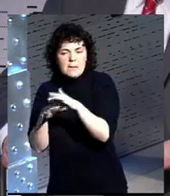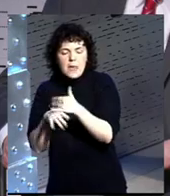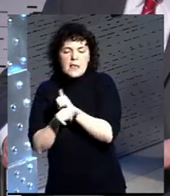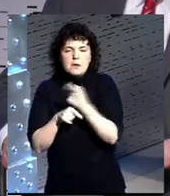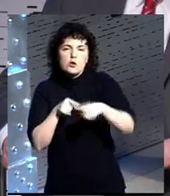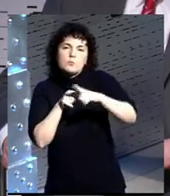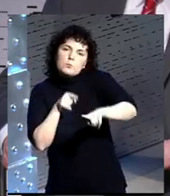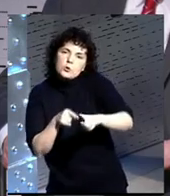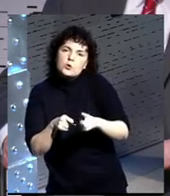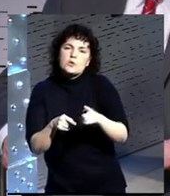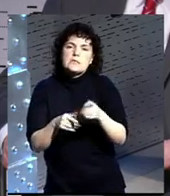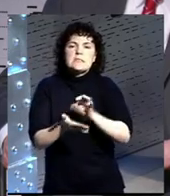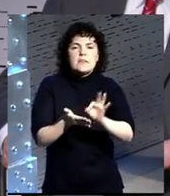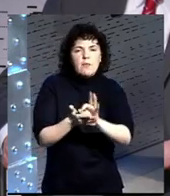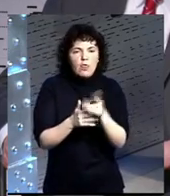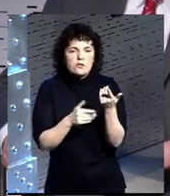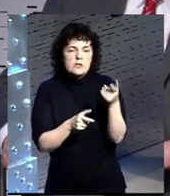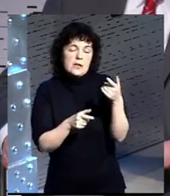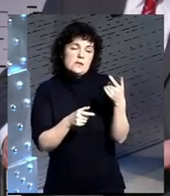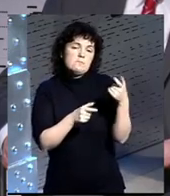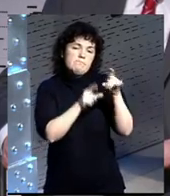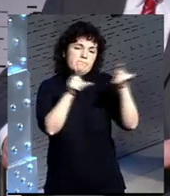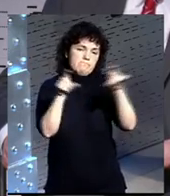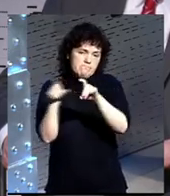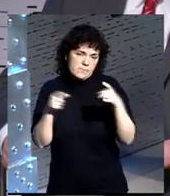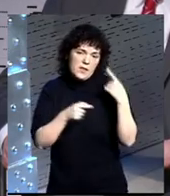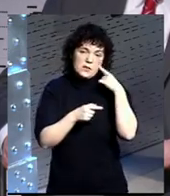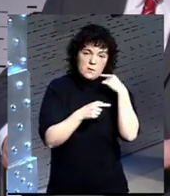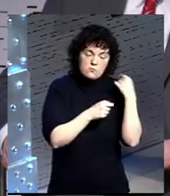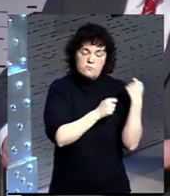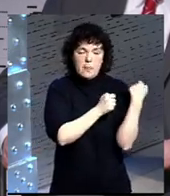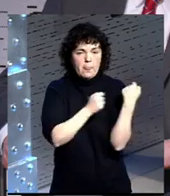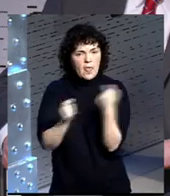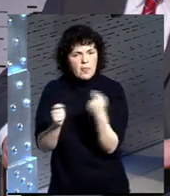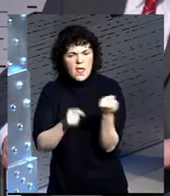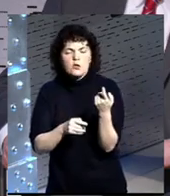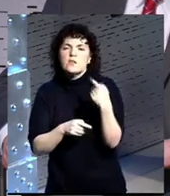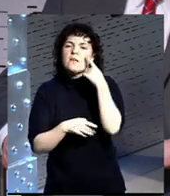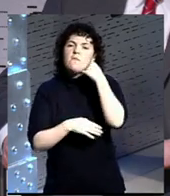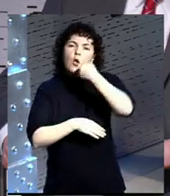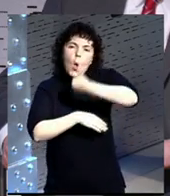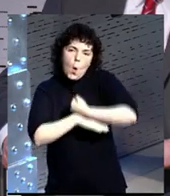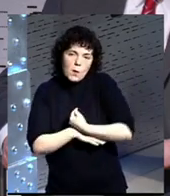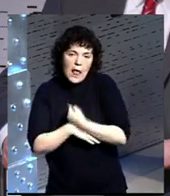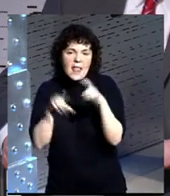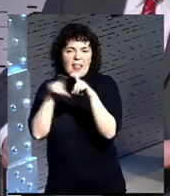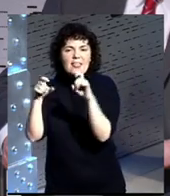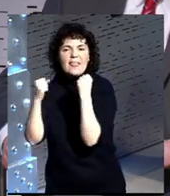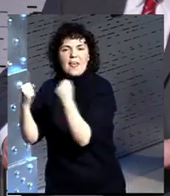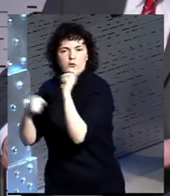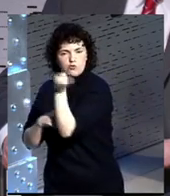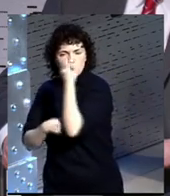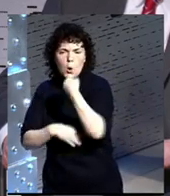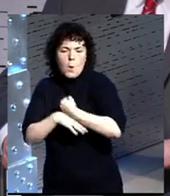productos y servicios por parte de los proveedores de servicios financieros, que nos obligan a los bancos y otras entidades a adaptarnos